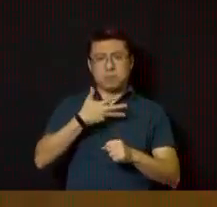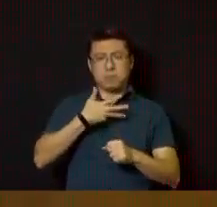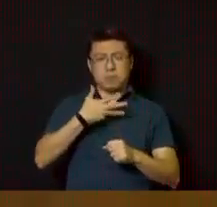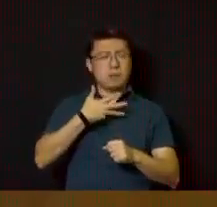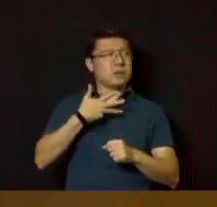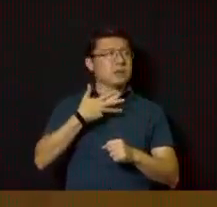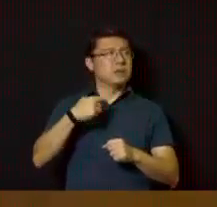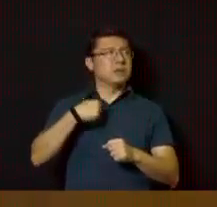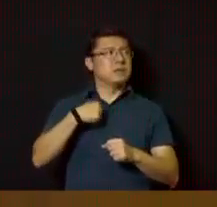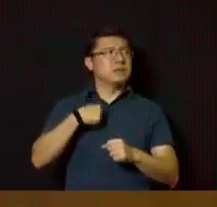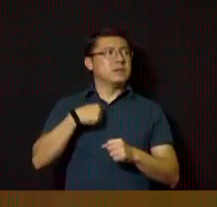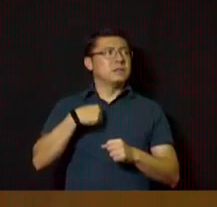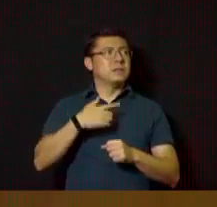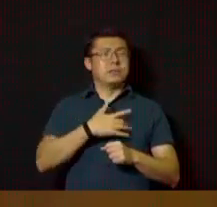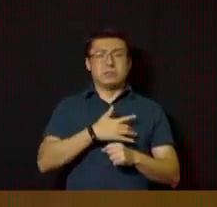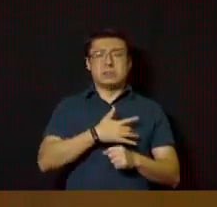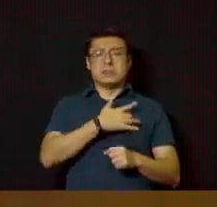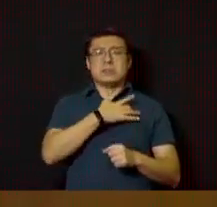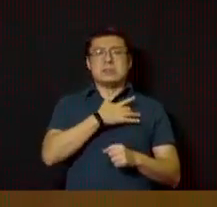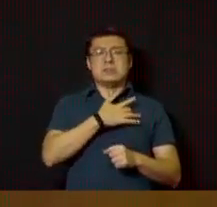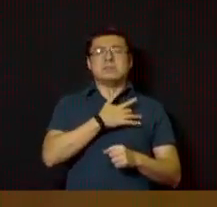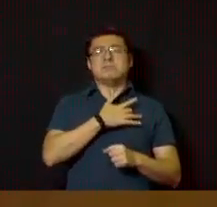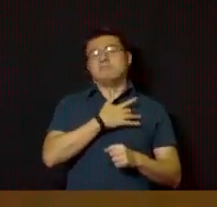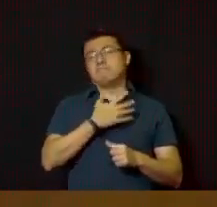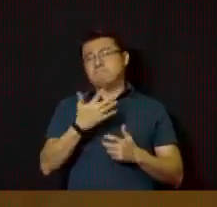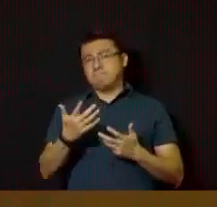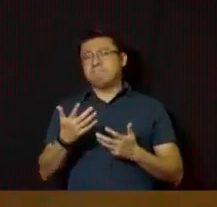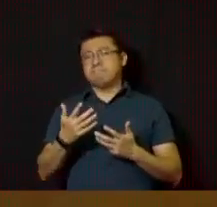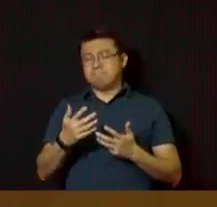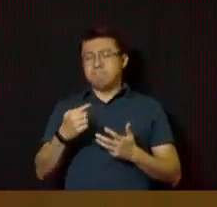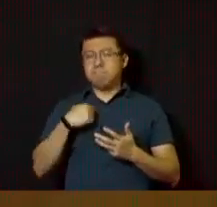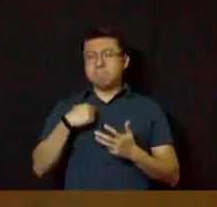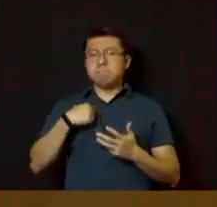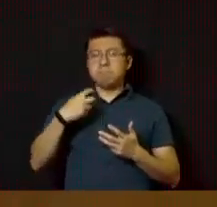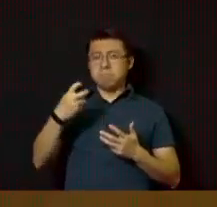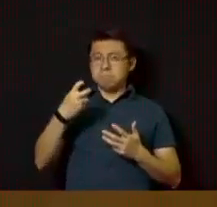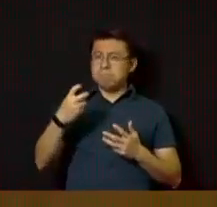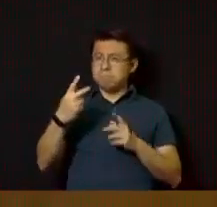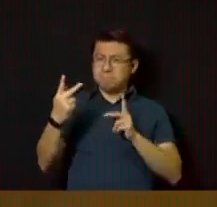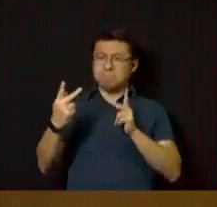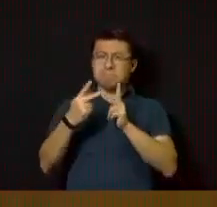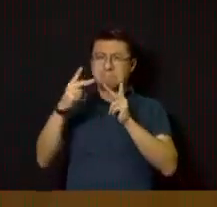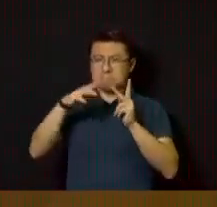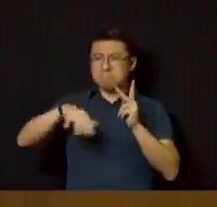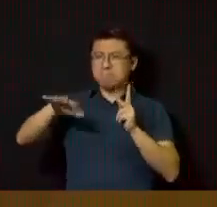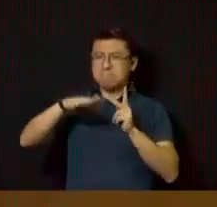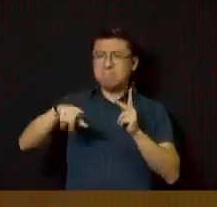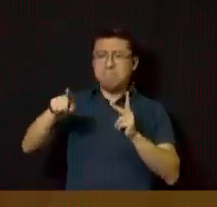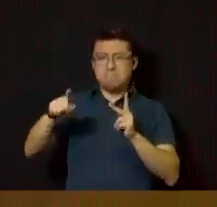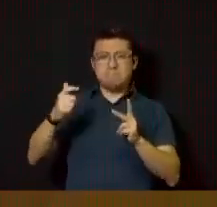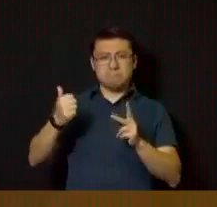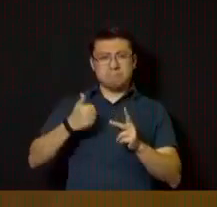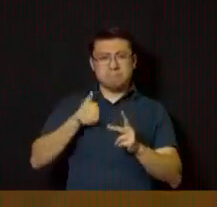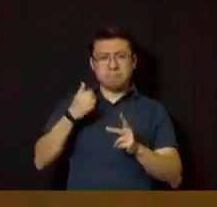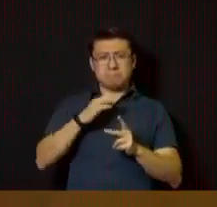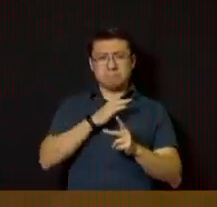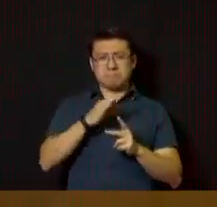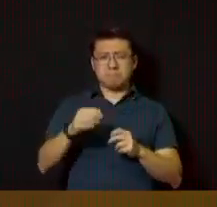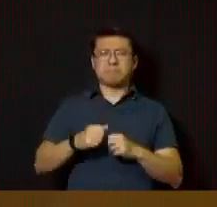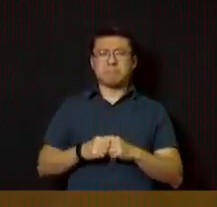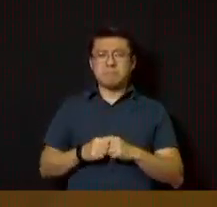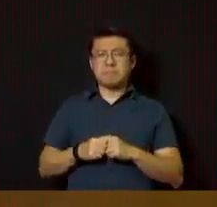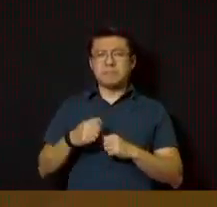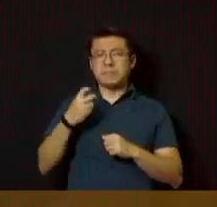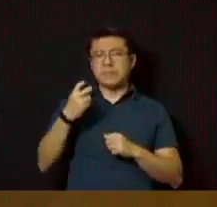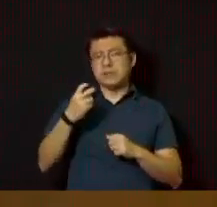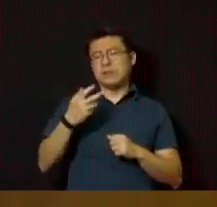que esto era lo que yo estaba buscando, ¿no? Sobre todo porque en ese momento también yo tenía un problema